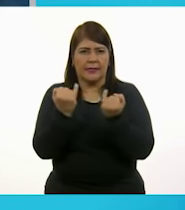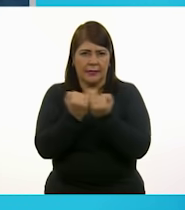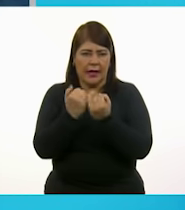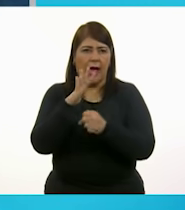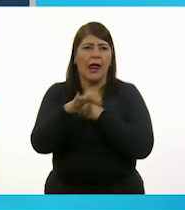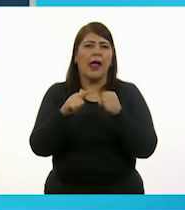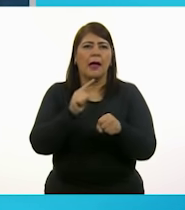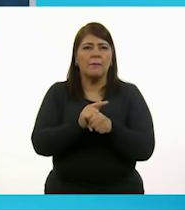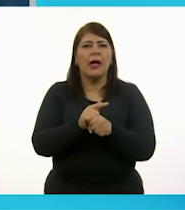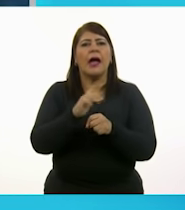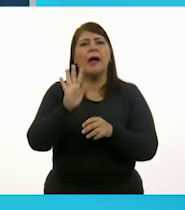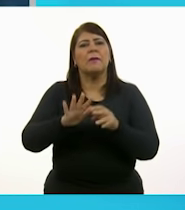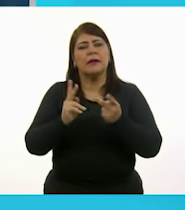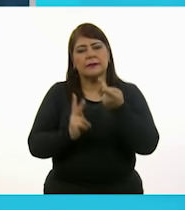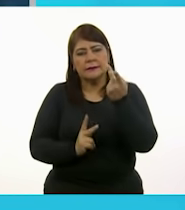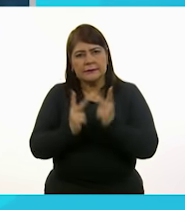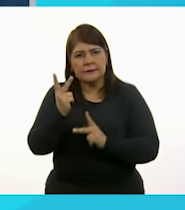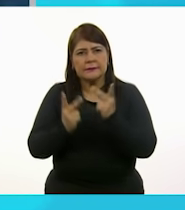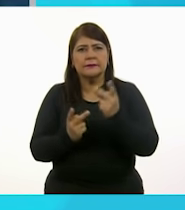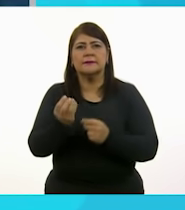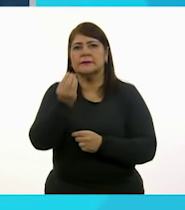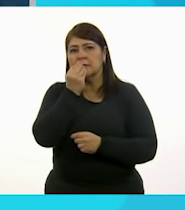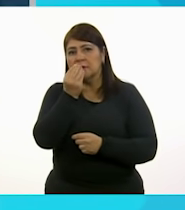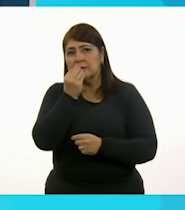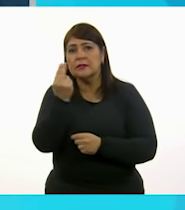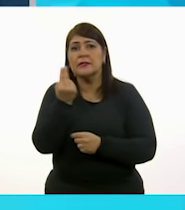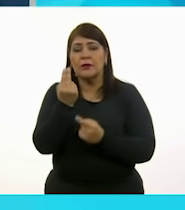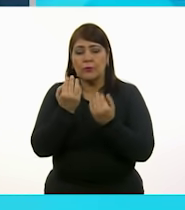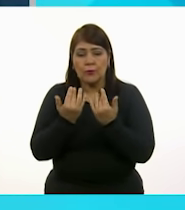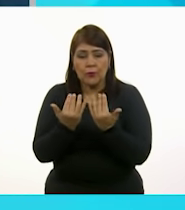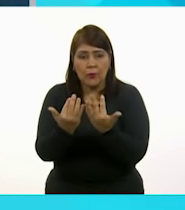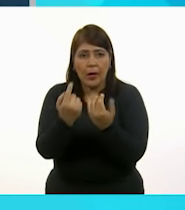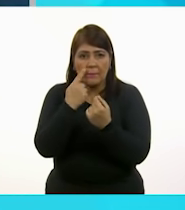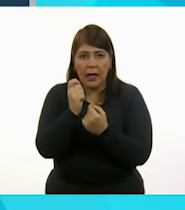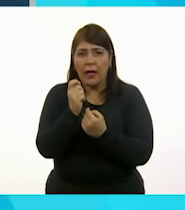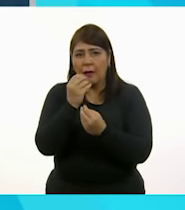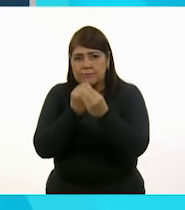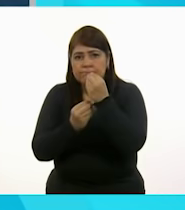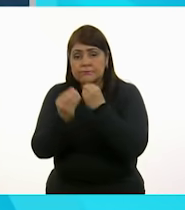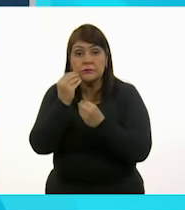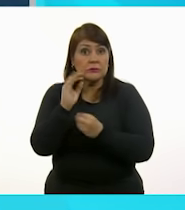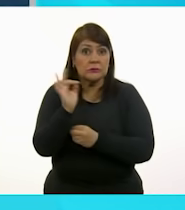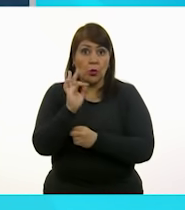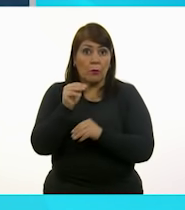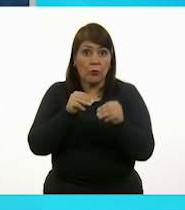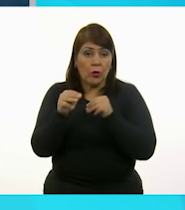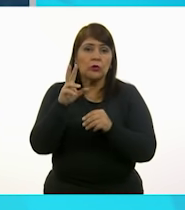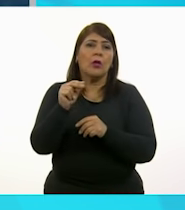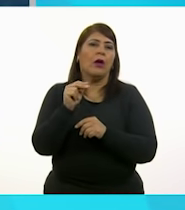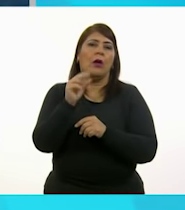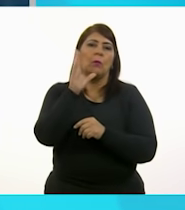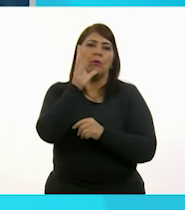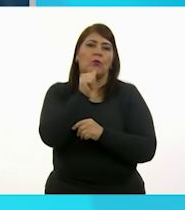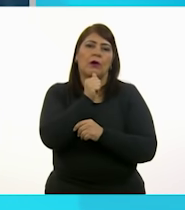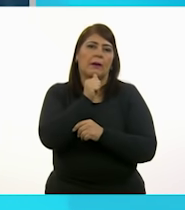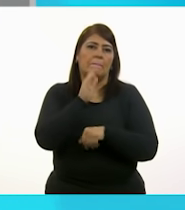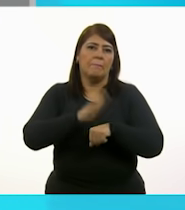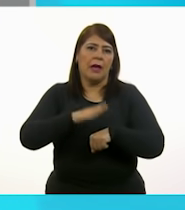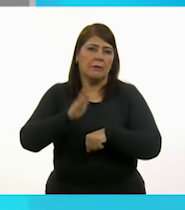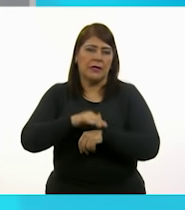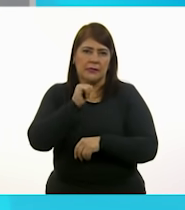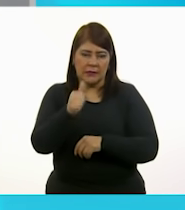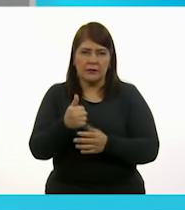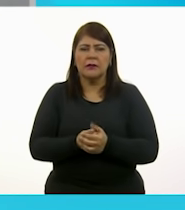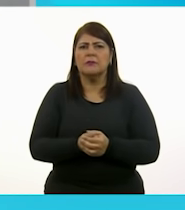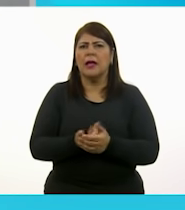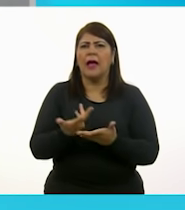que comen pasto se desacabaría el pasto del lugar y ya no pudieran ir por más pasto ¿Por